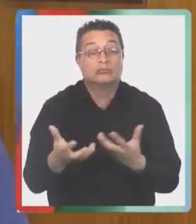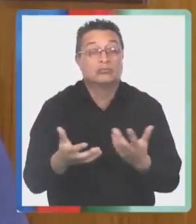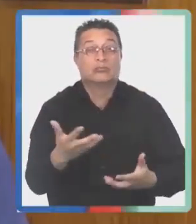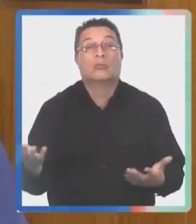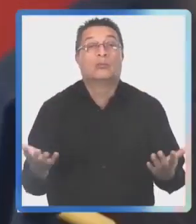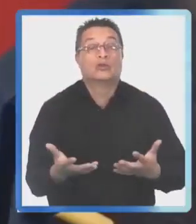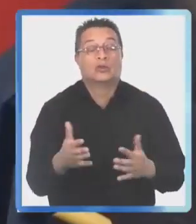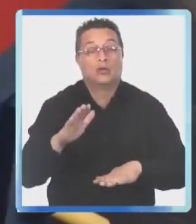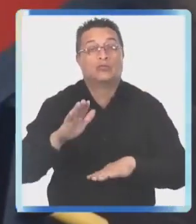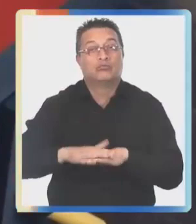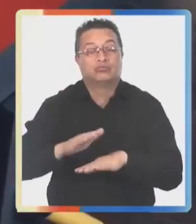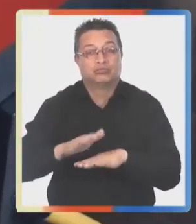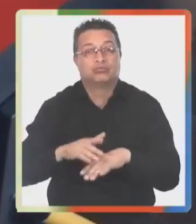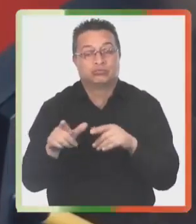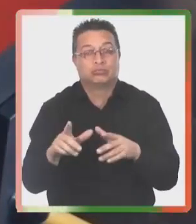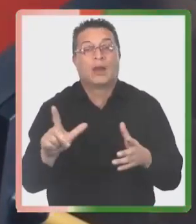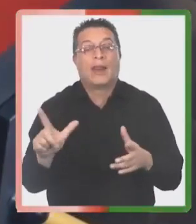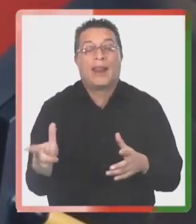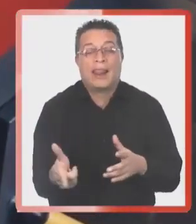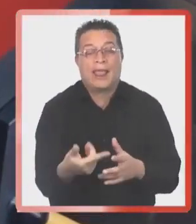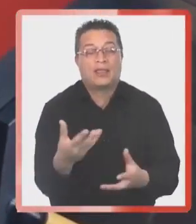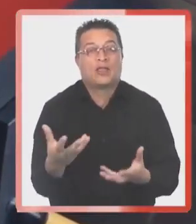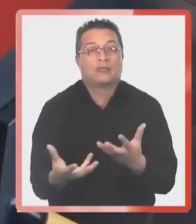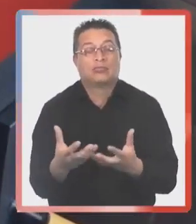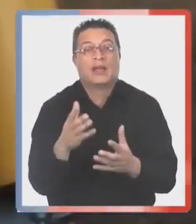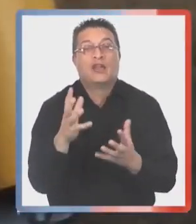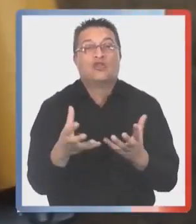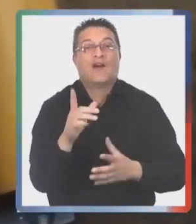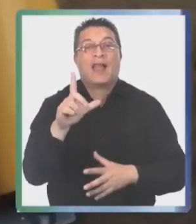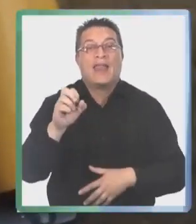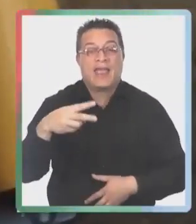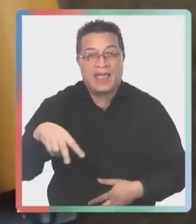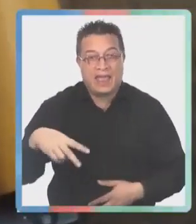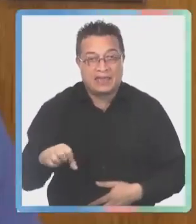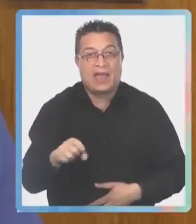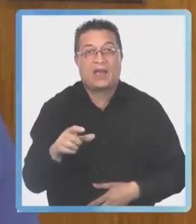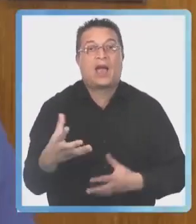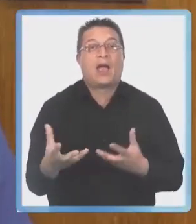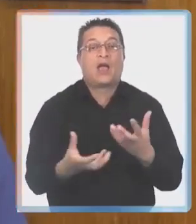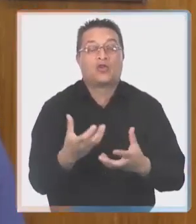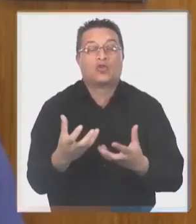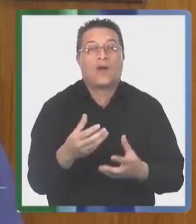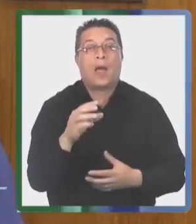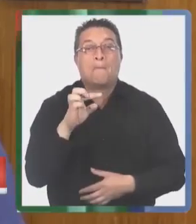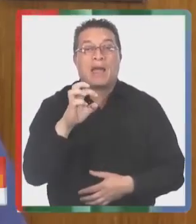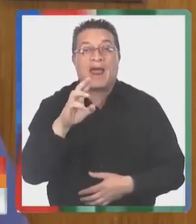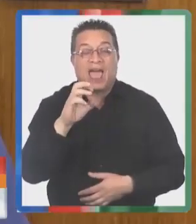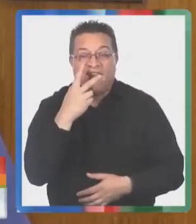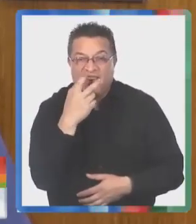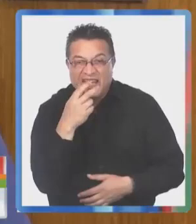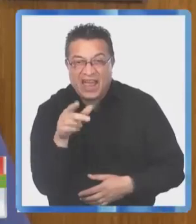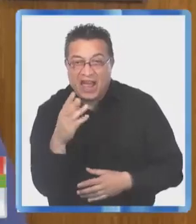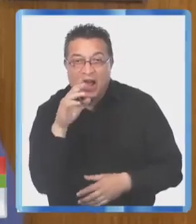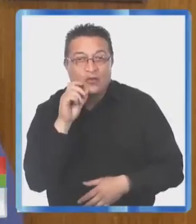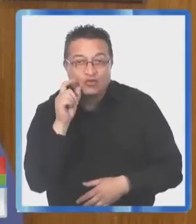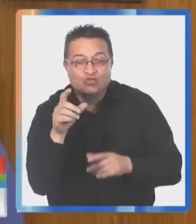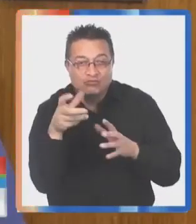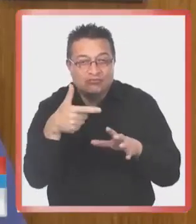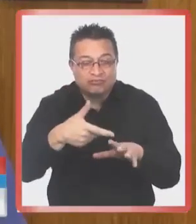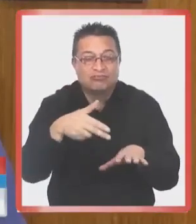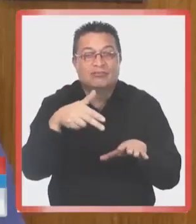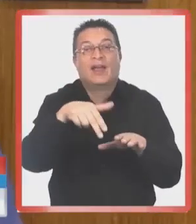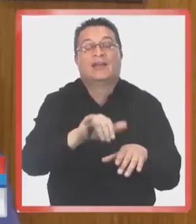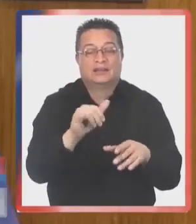los incendios son a causa de medios de calefacción, como combustión lenta, estufas a leña, estufas a parafina, pellet